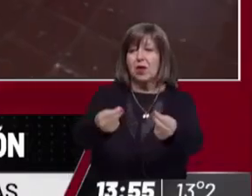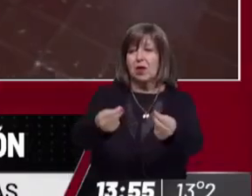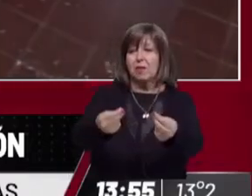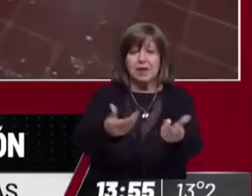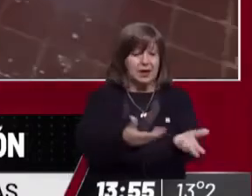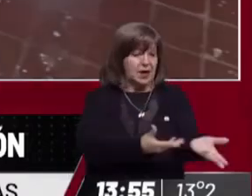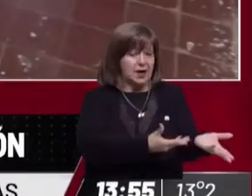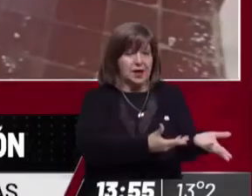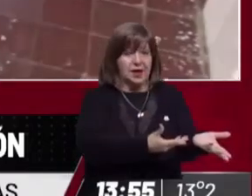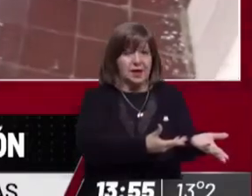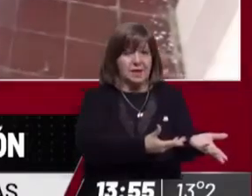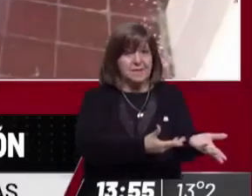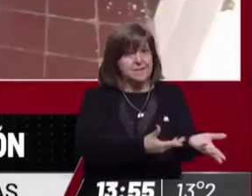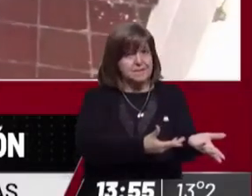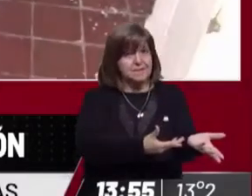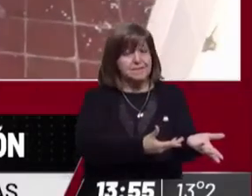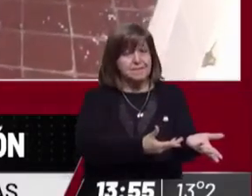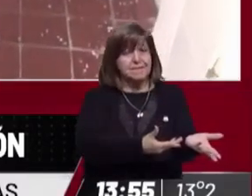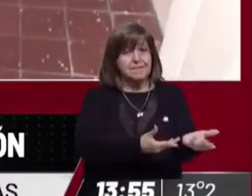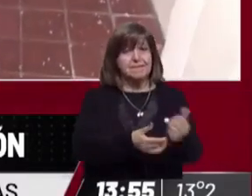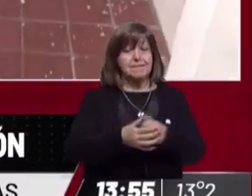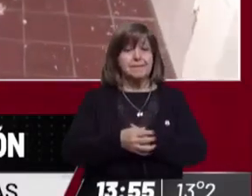esta situación, ¿no?